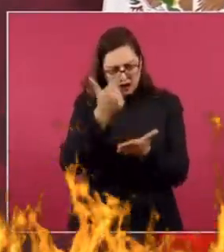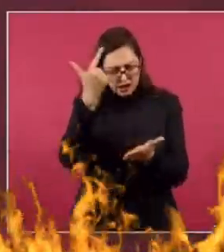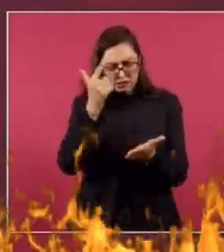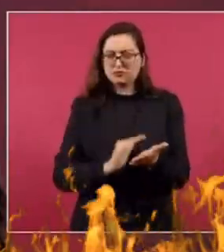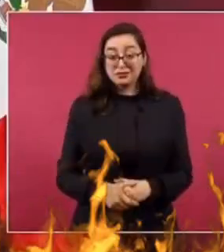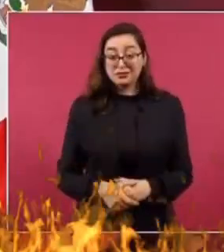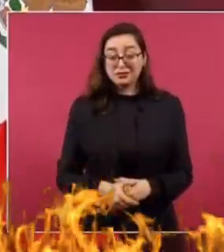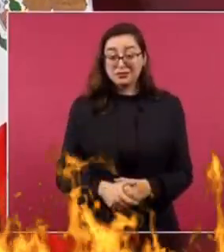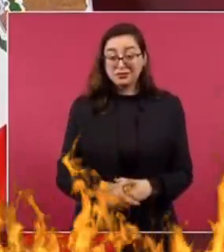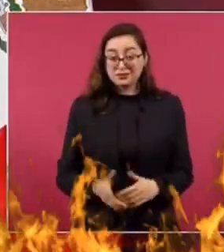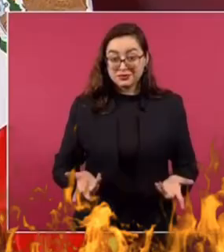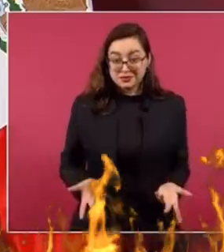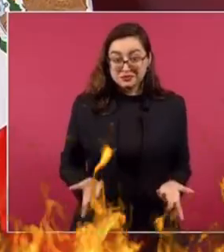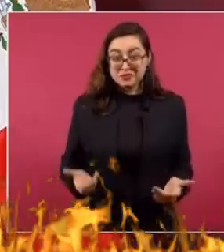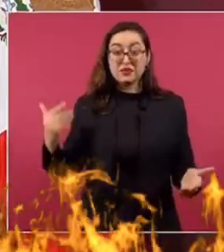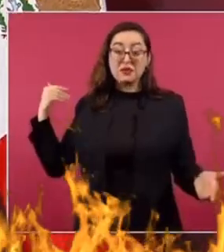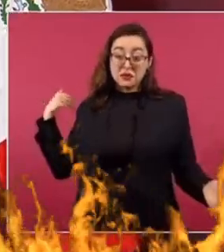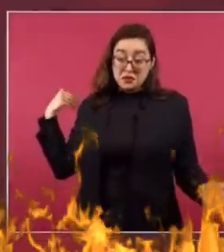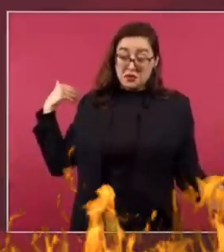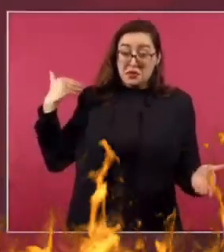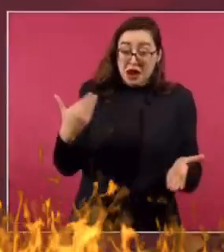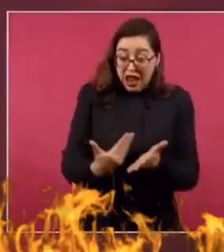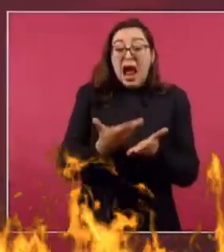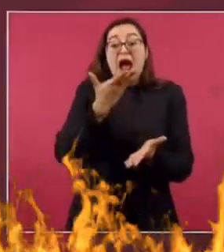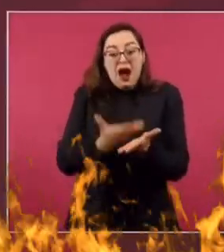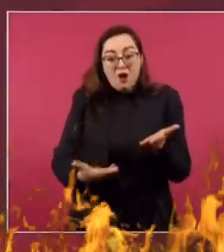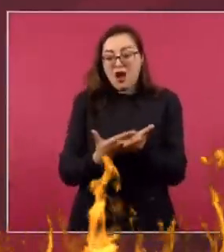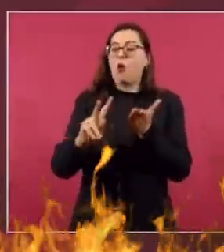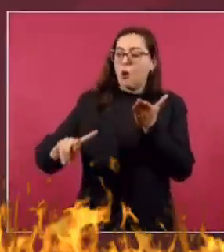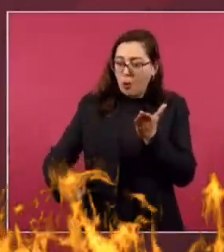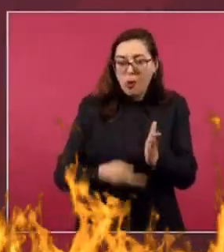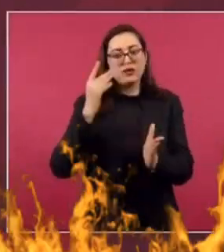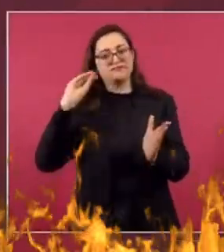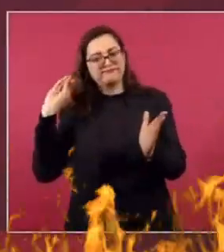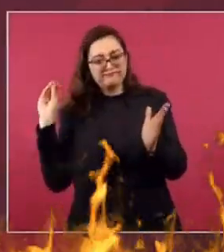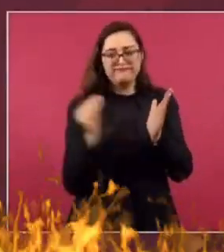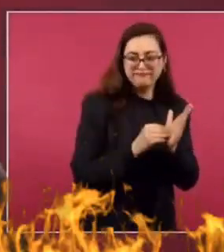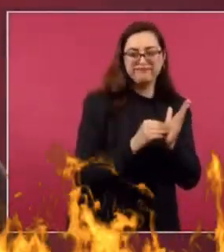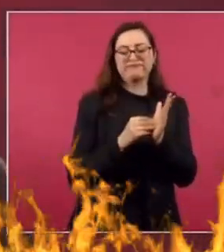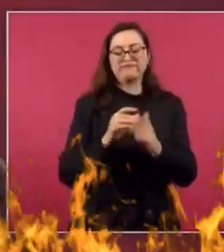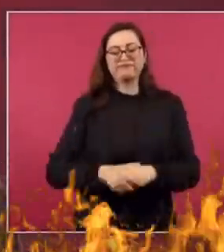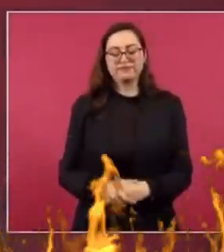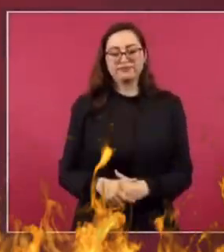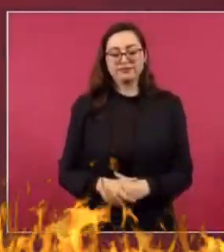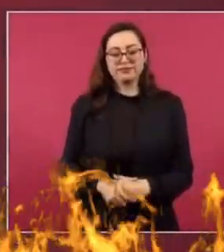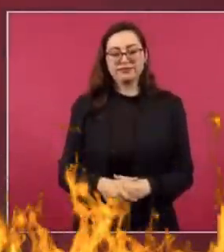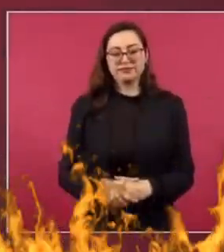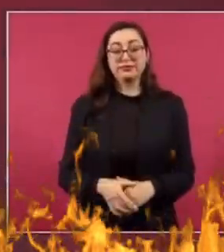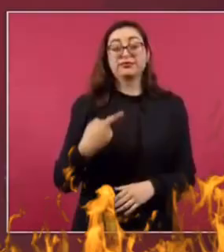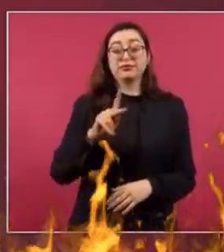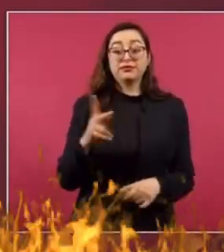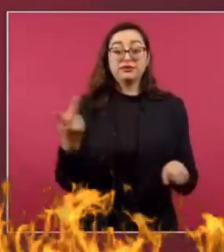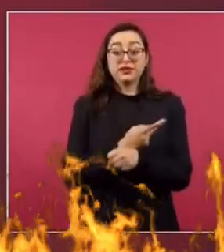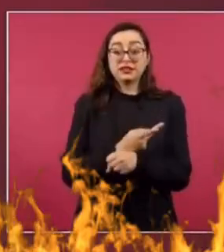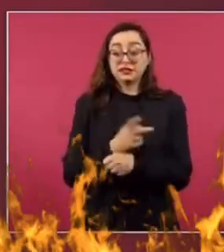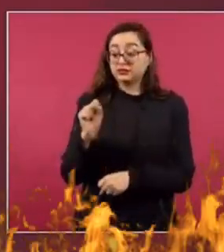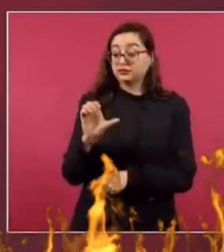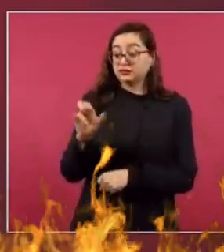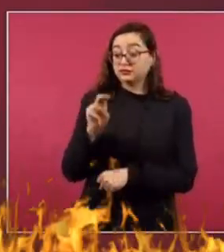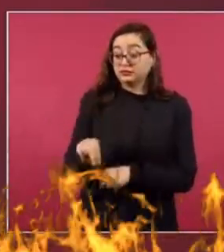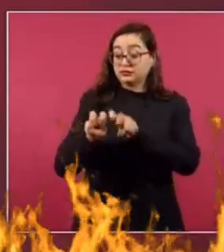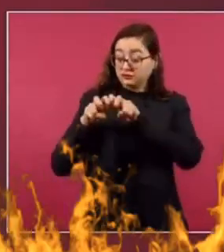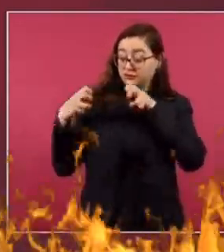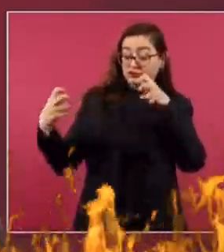era delito grave. Es hasta ahora, con nuestras reformas, que ya es delito grave. Pero estos ministros